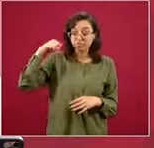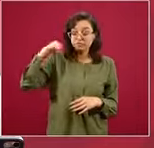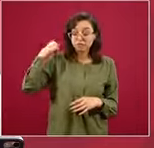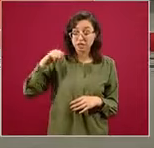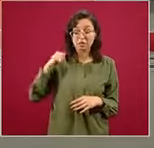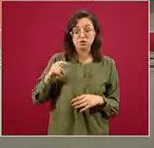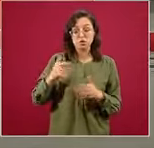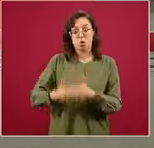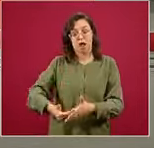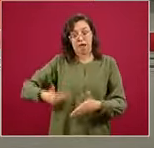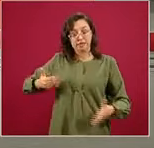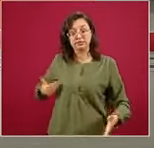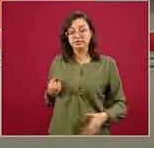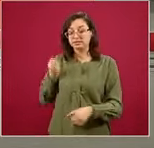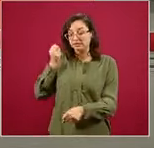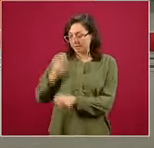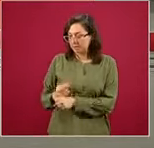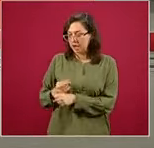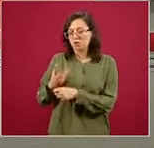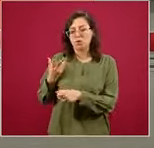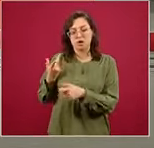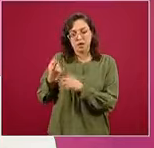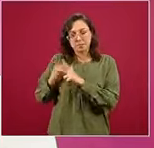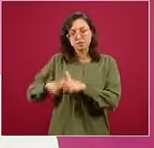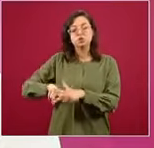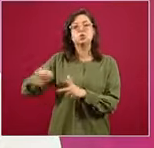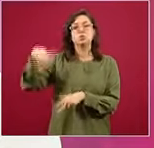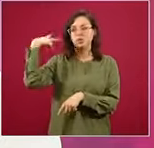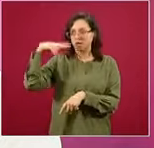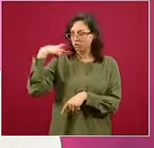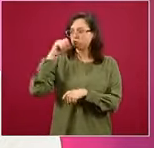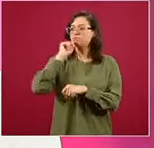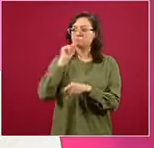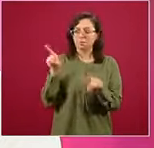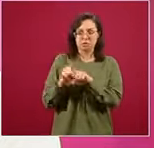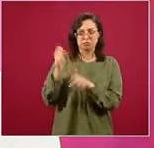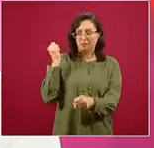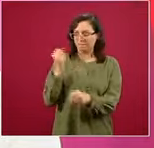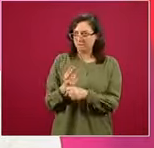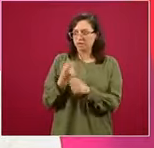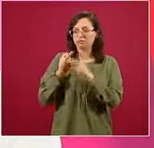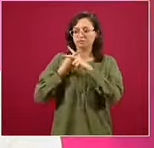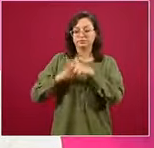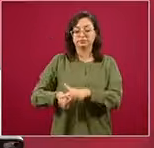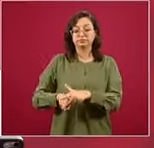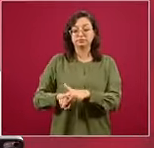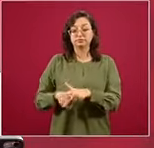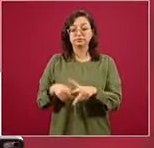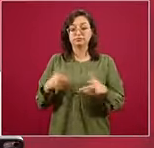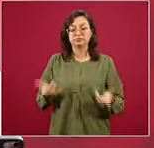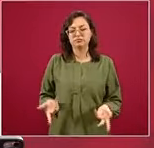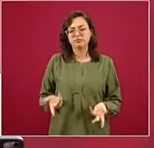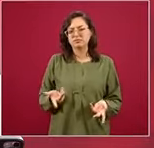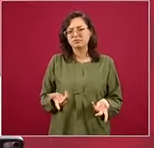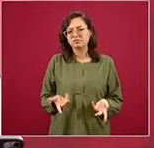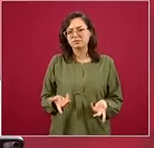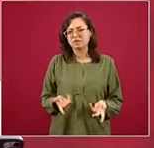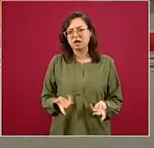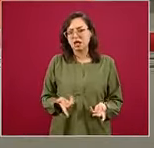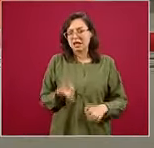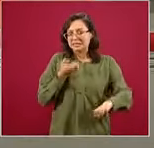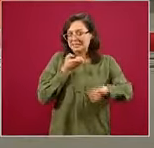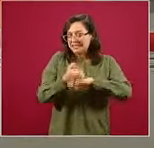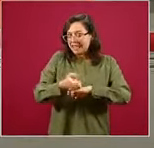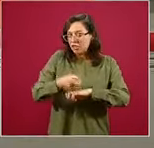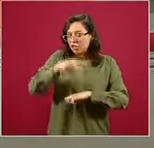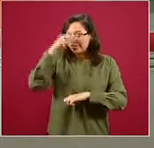hacer antes, de motu propio, y Veracruz también y demás. Entonces, en un momento dado, la reconversión,